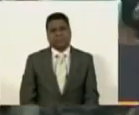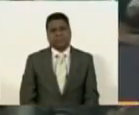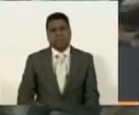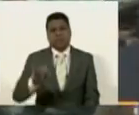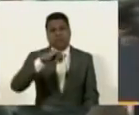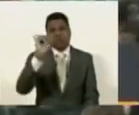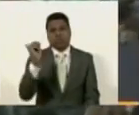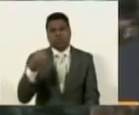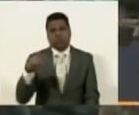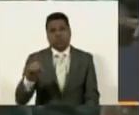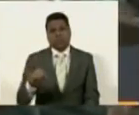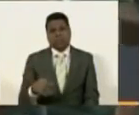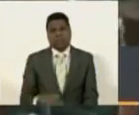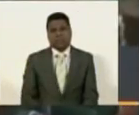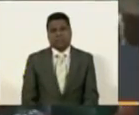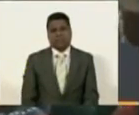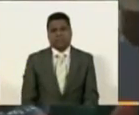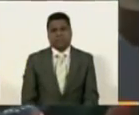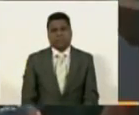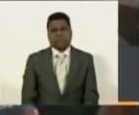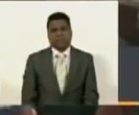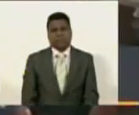Zulia,